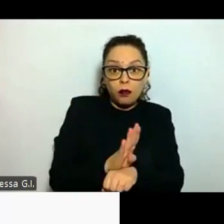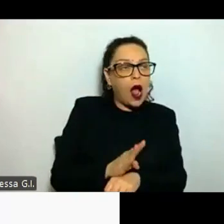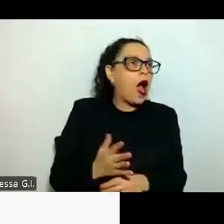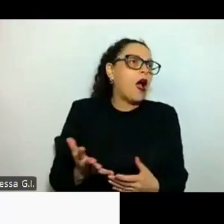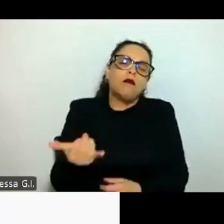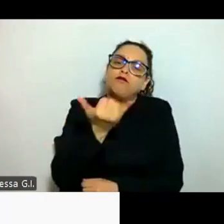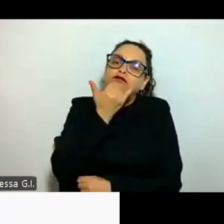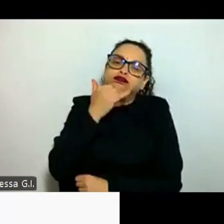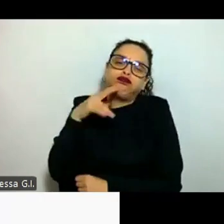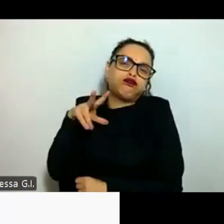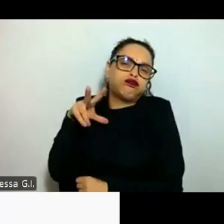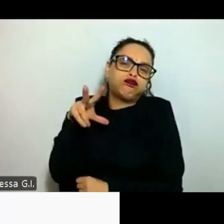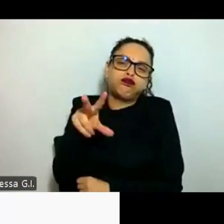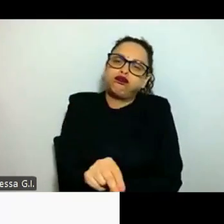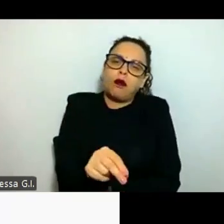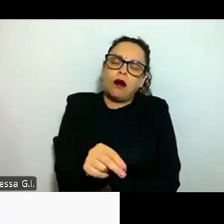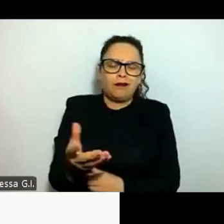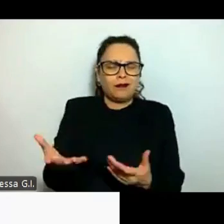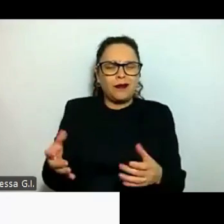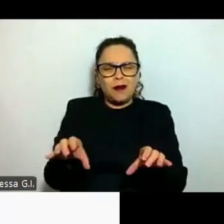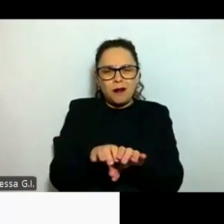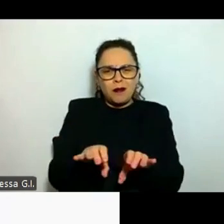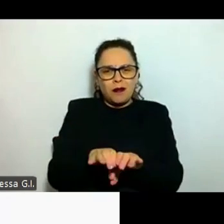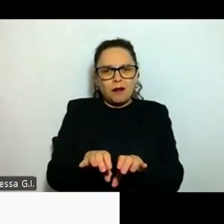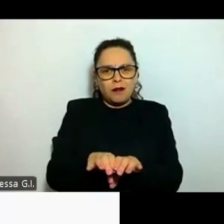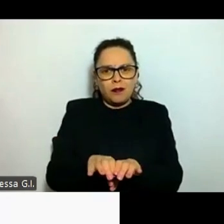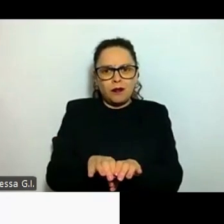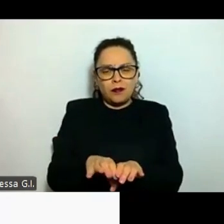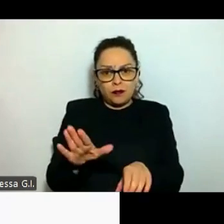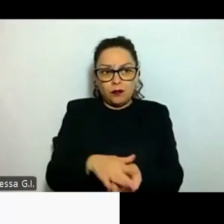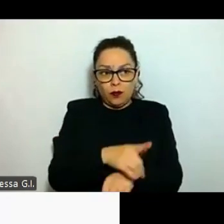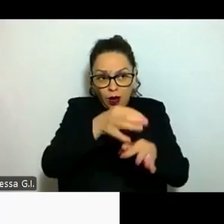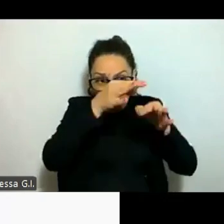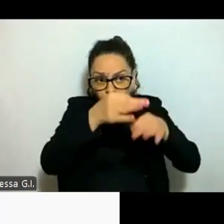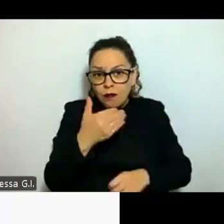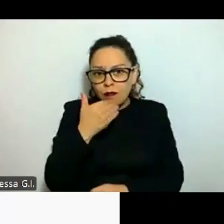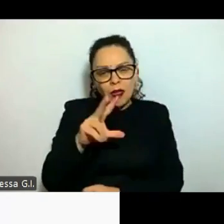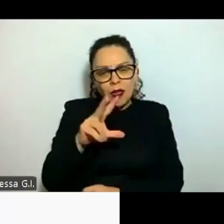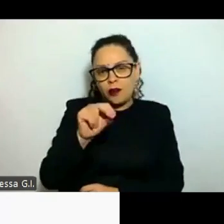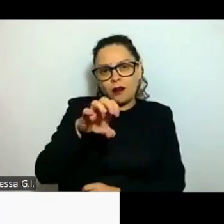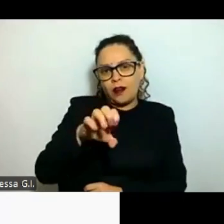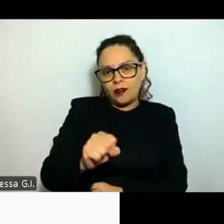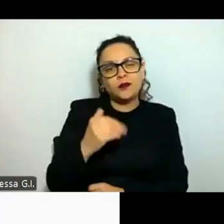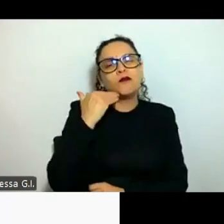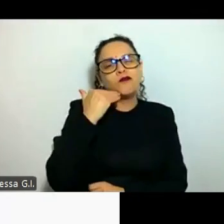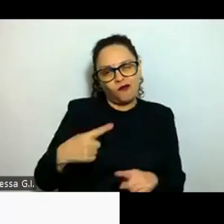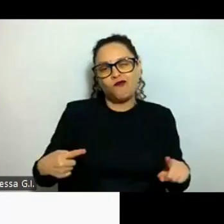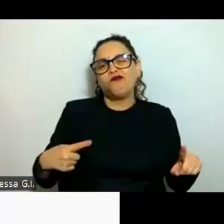ambigüedades que no es precisamente el mejor, ¿no? Es cuanto, diputado.